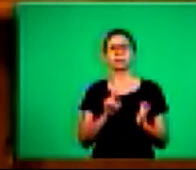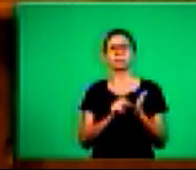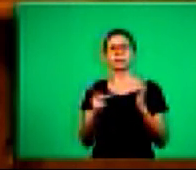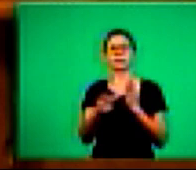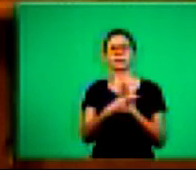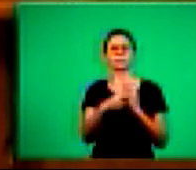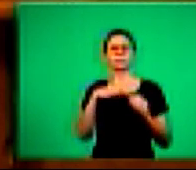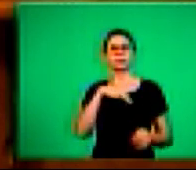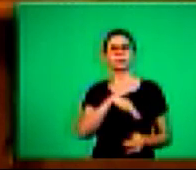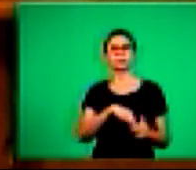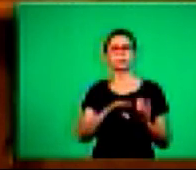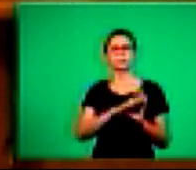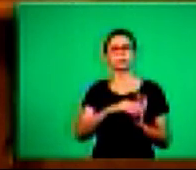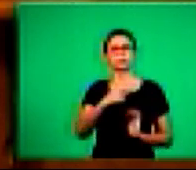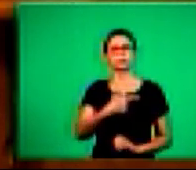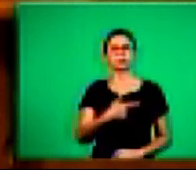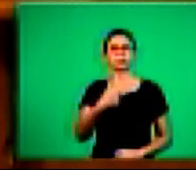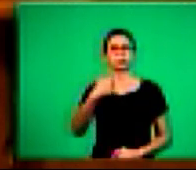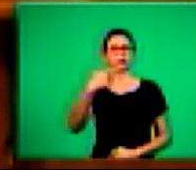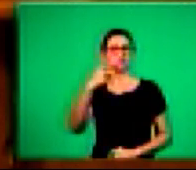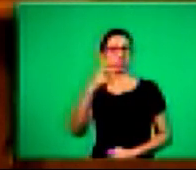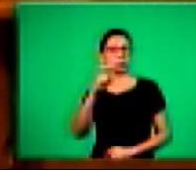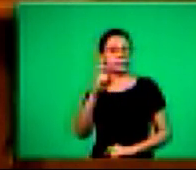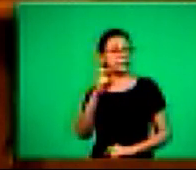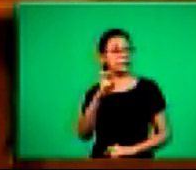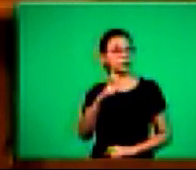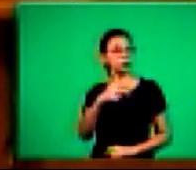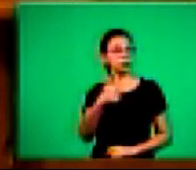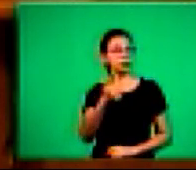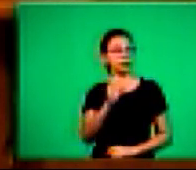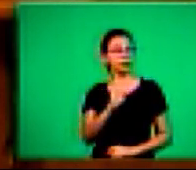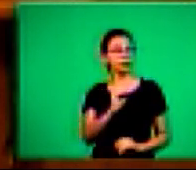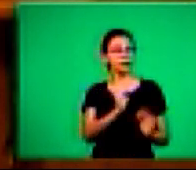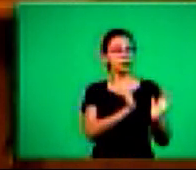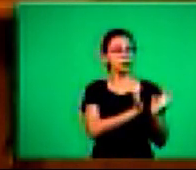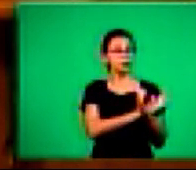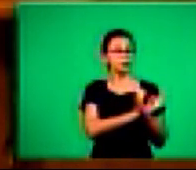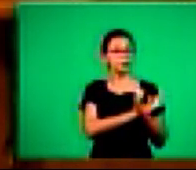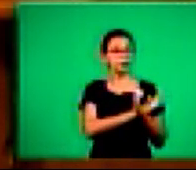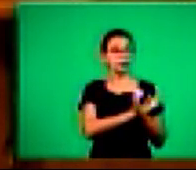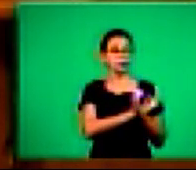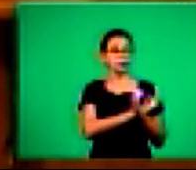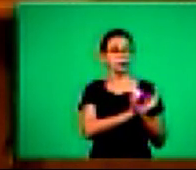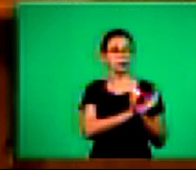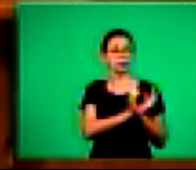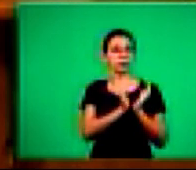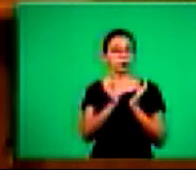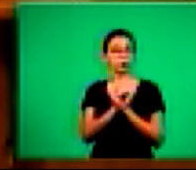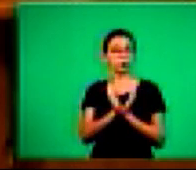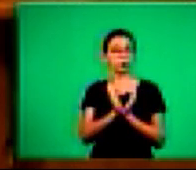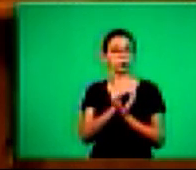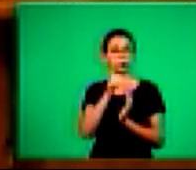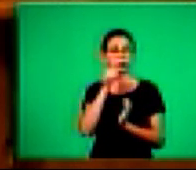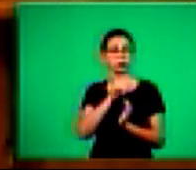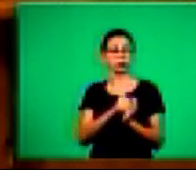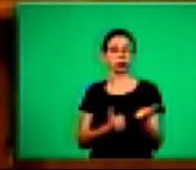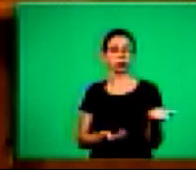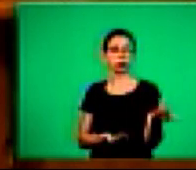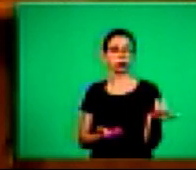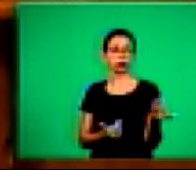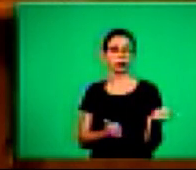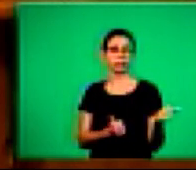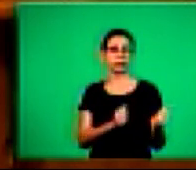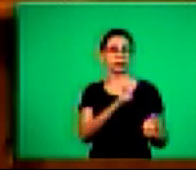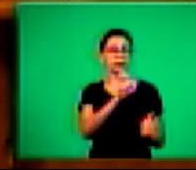parábola del capítulo 25 de las 10 vírgenes y vamos a tener una palabra historia y pasamos la palabra al